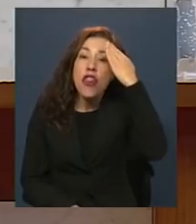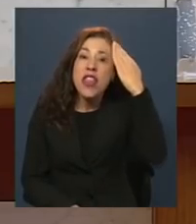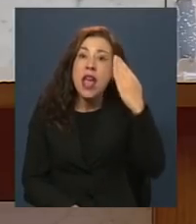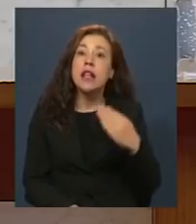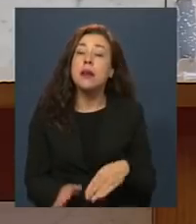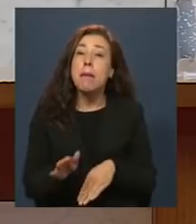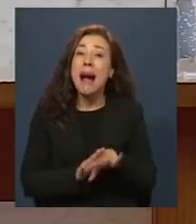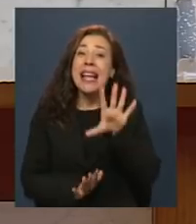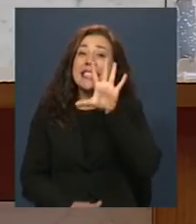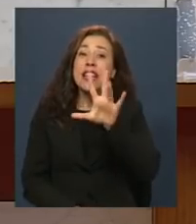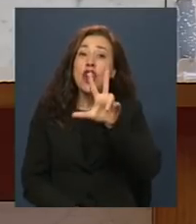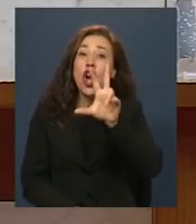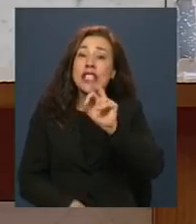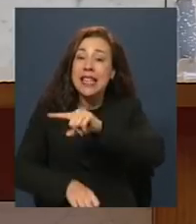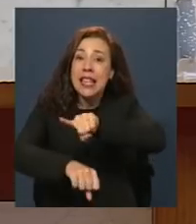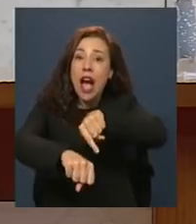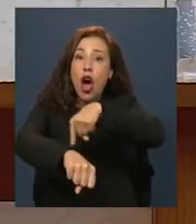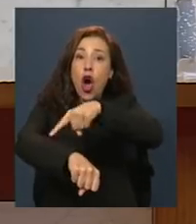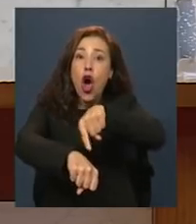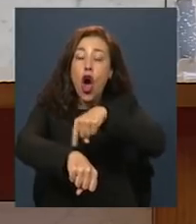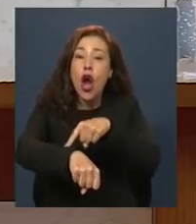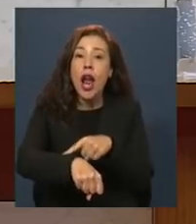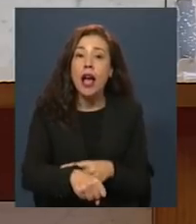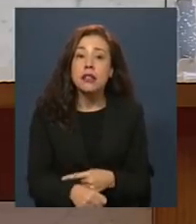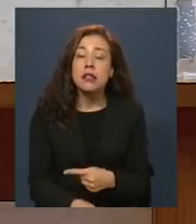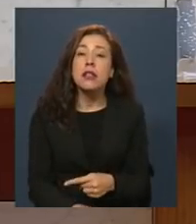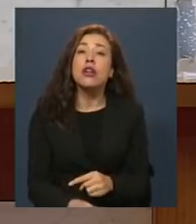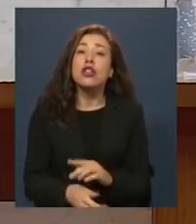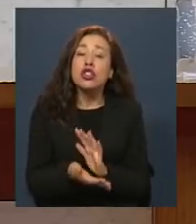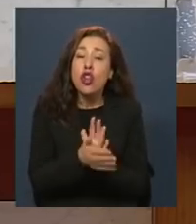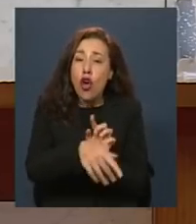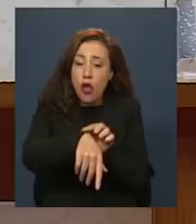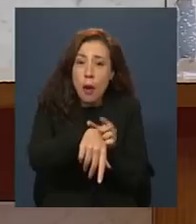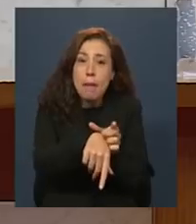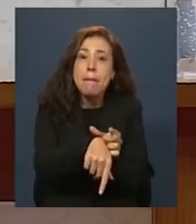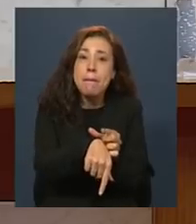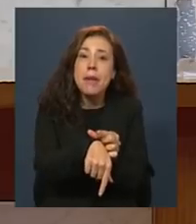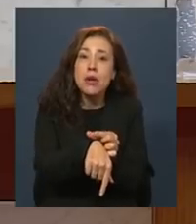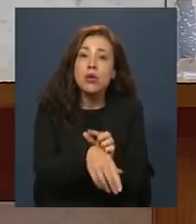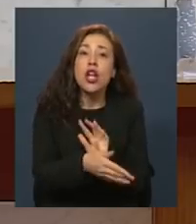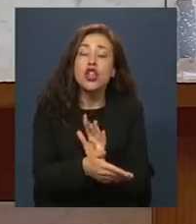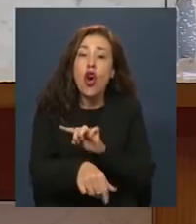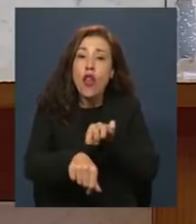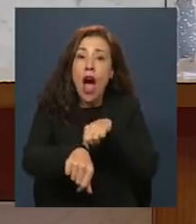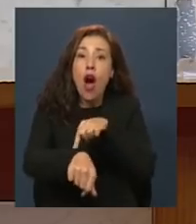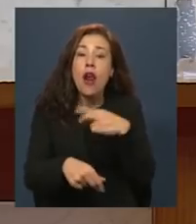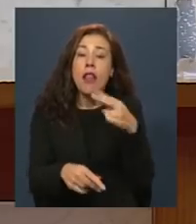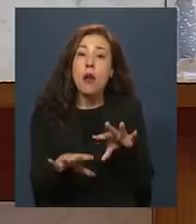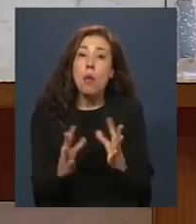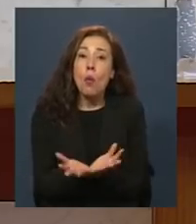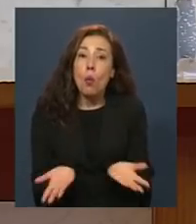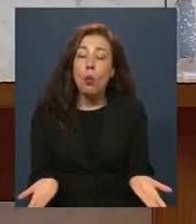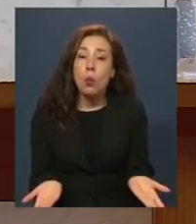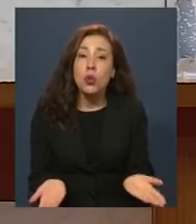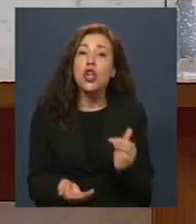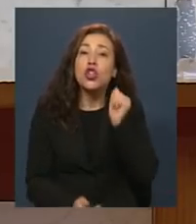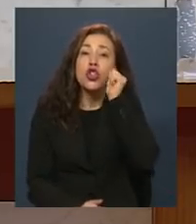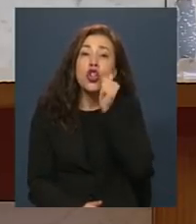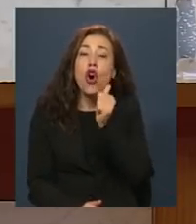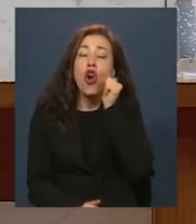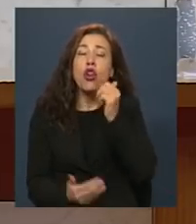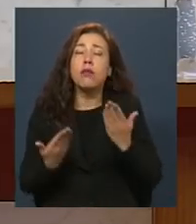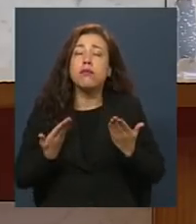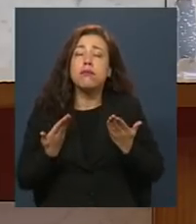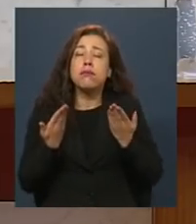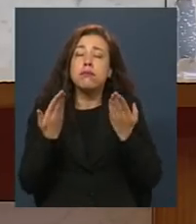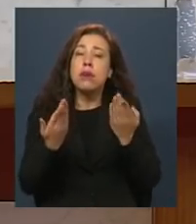de 580 horas. Todos los minutos, todas las horas del mundo, todos los días